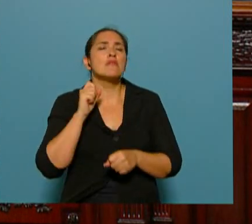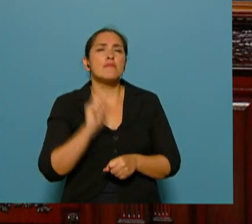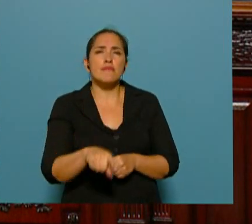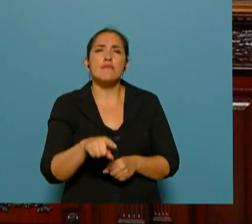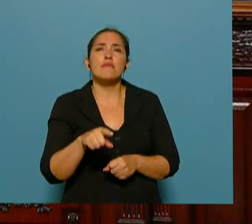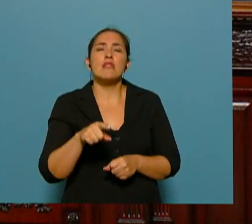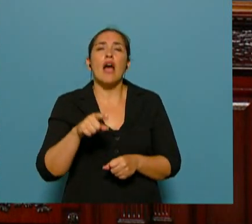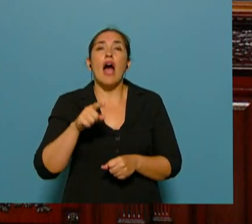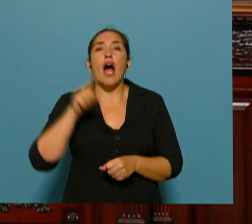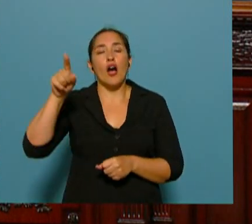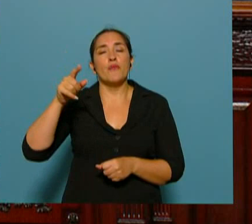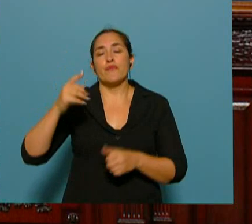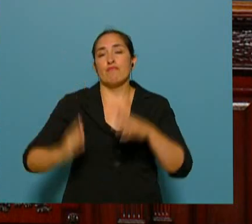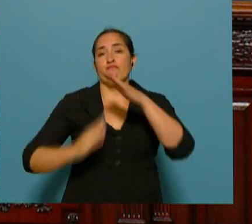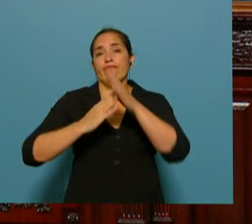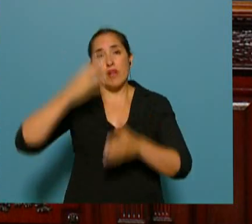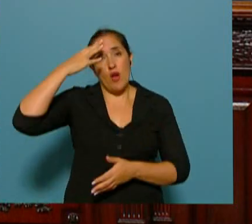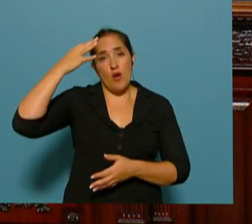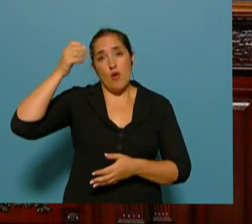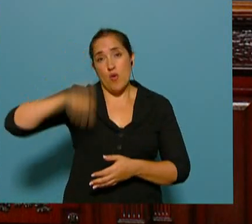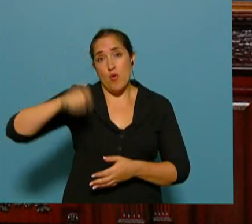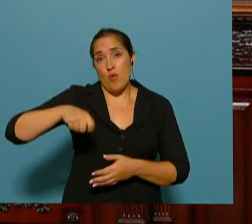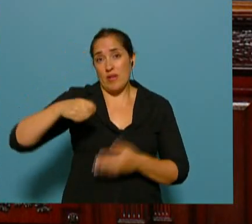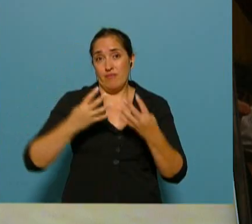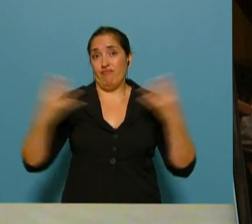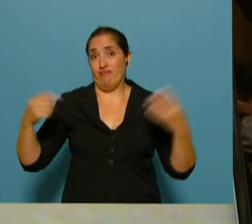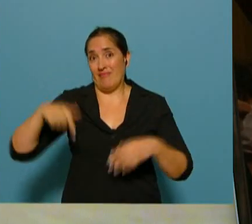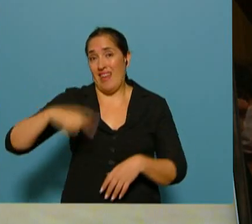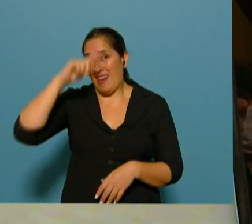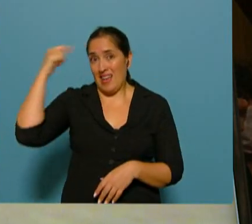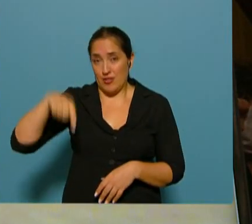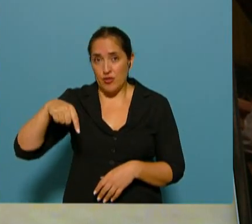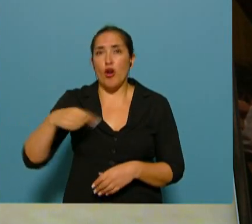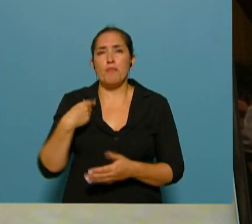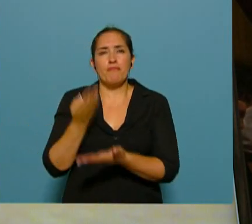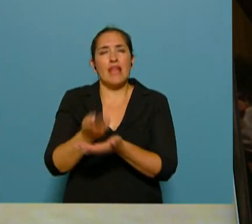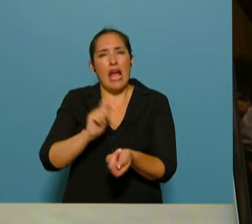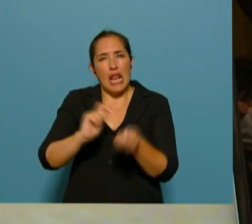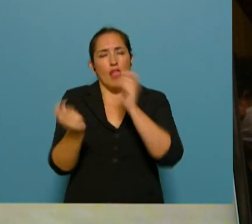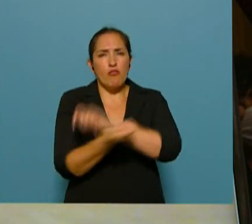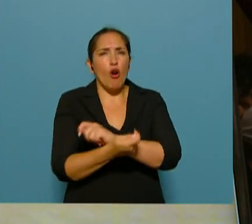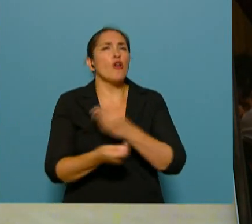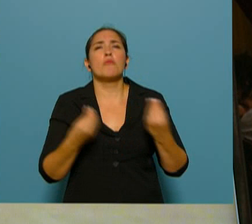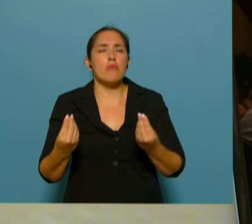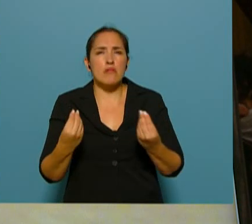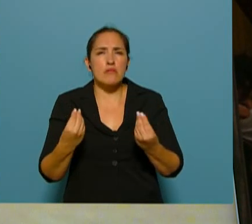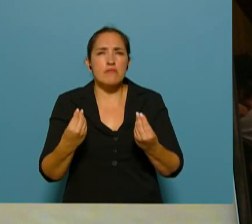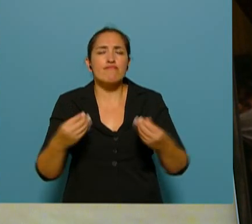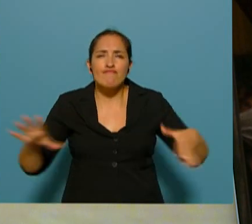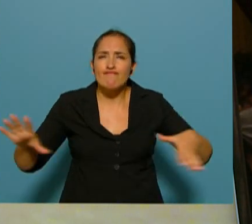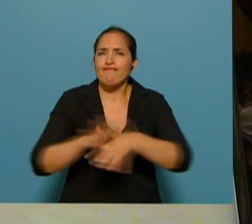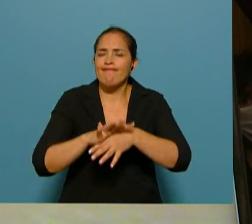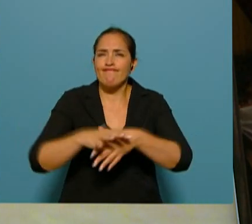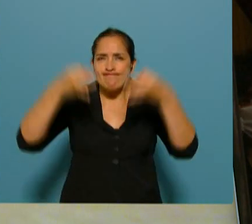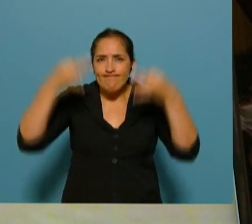extraordinario ante la Corte Suprema de Justicia de la Nación. Propondremos reformas a efectos de establecer la exacta